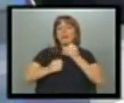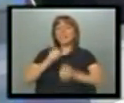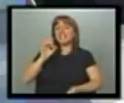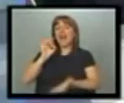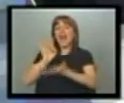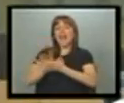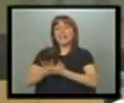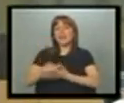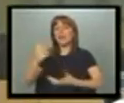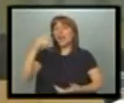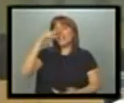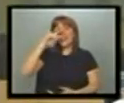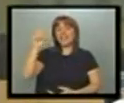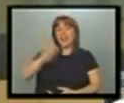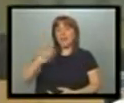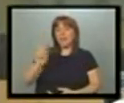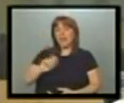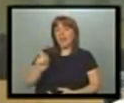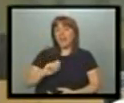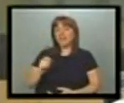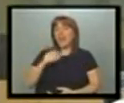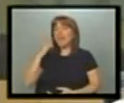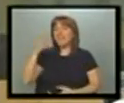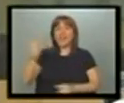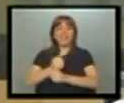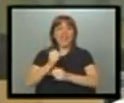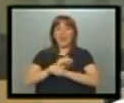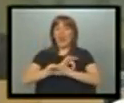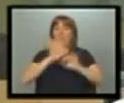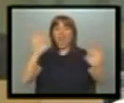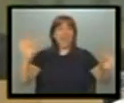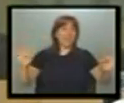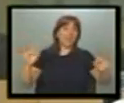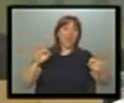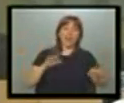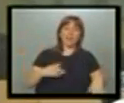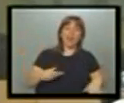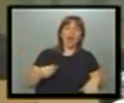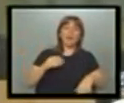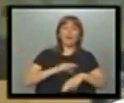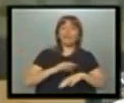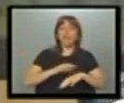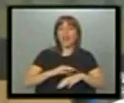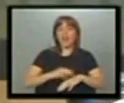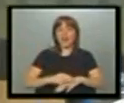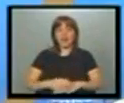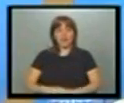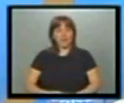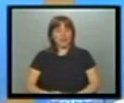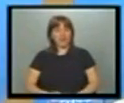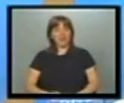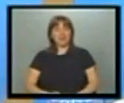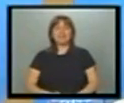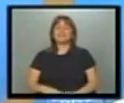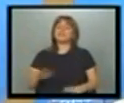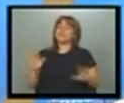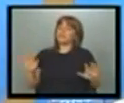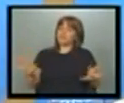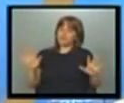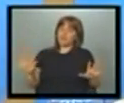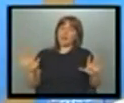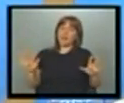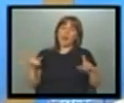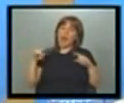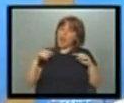ver, cualquier persona puede aducir cualquier cosa y hacerle una demanda a su empleador. A ver, me parece una locura. No, bueno, pero hay que ir a fondo